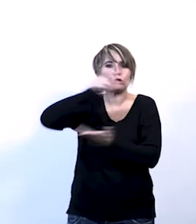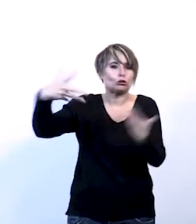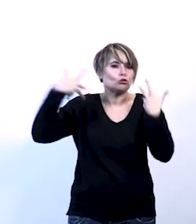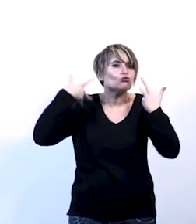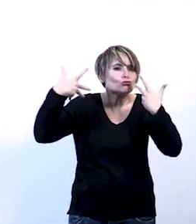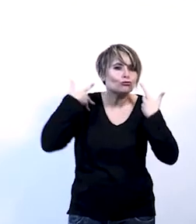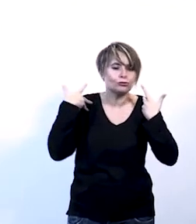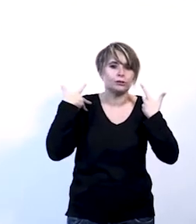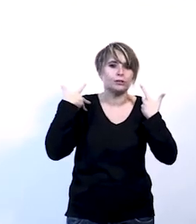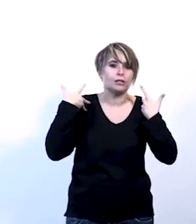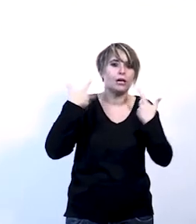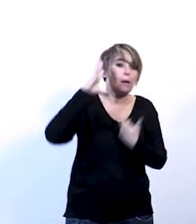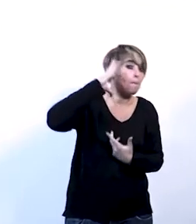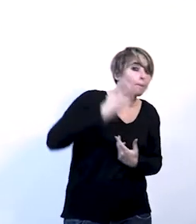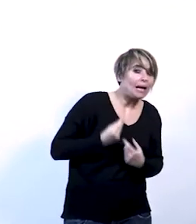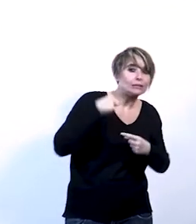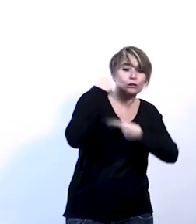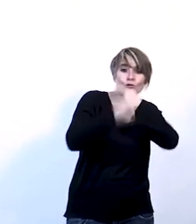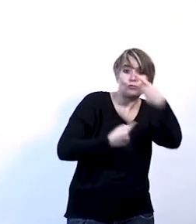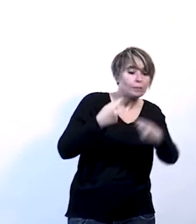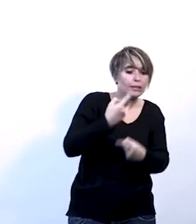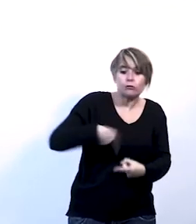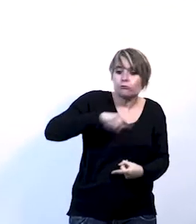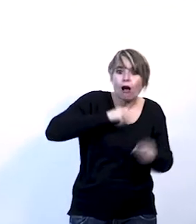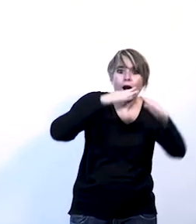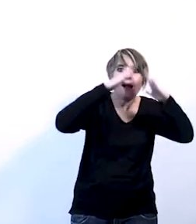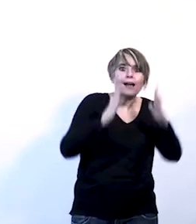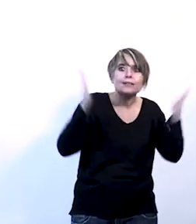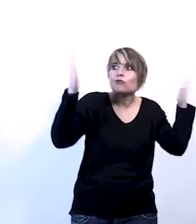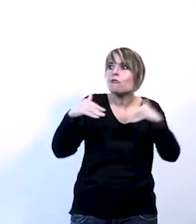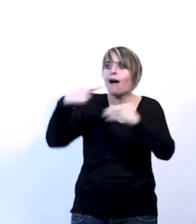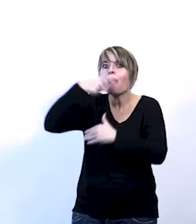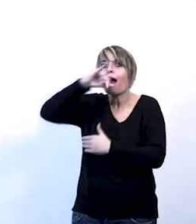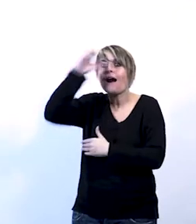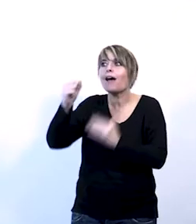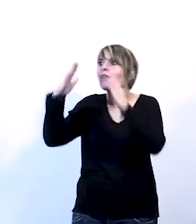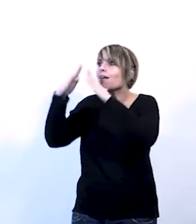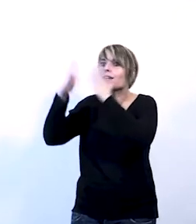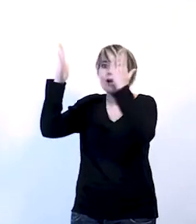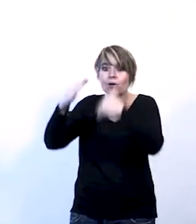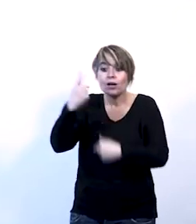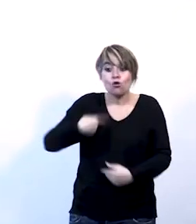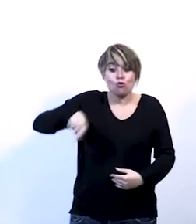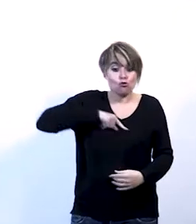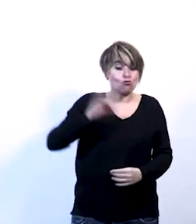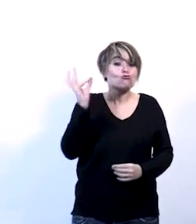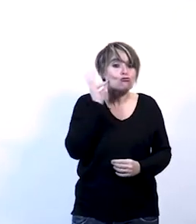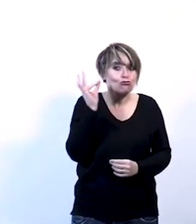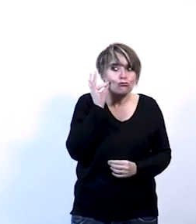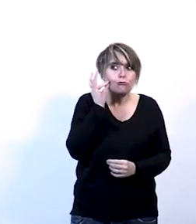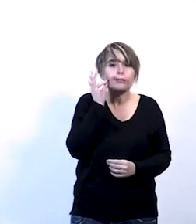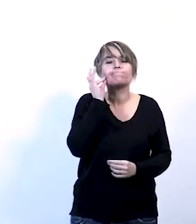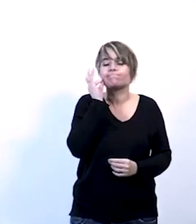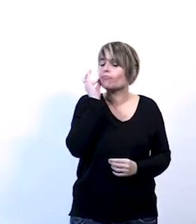sufriendo. Palestinos que no, familias de nosotros que no tienen casas en Gaza. Entonces, nosotras mismas